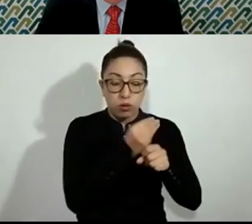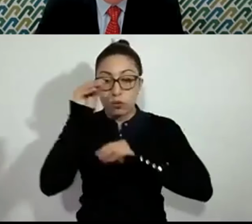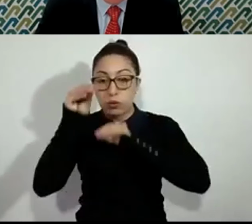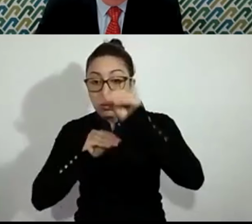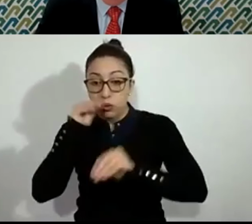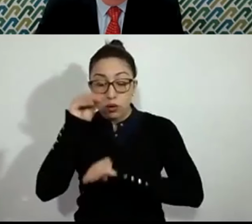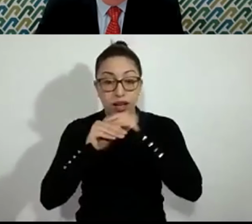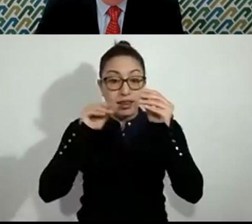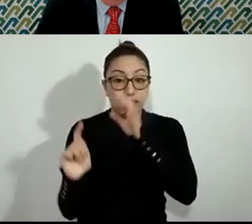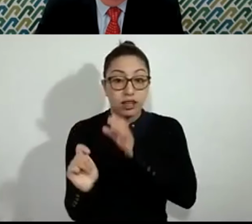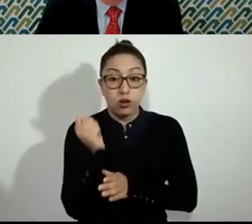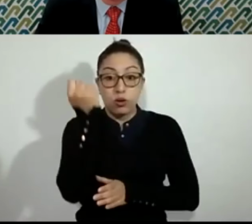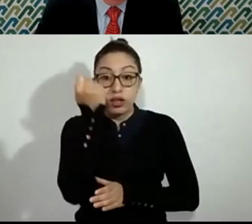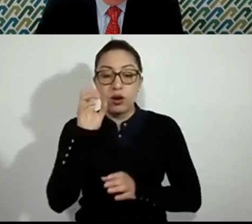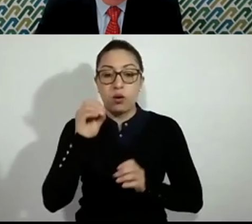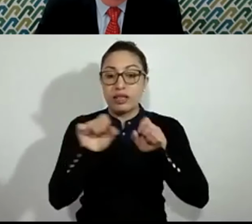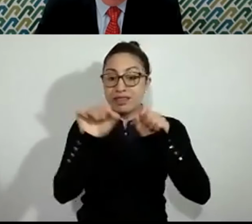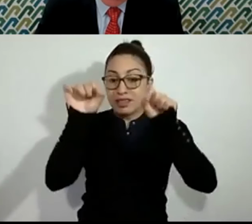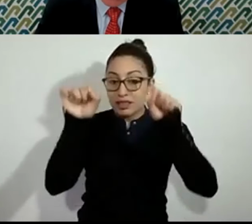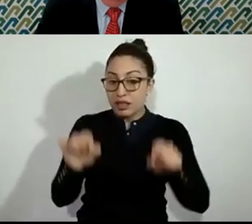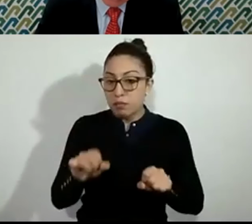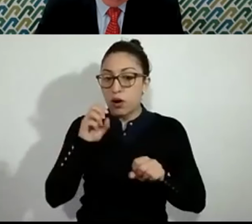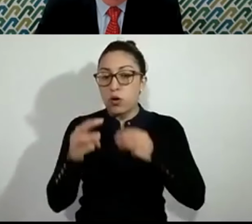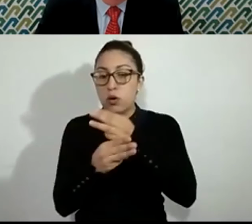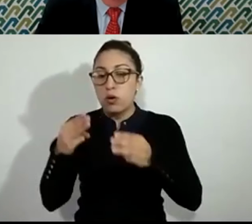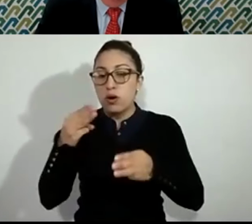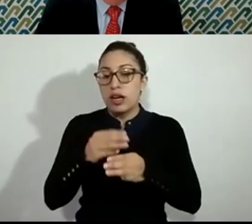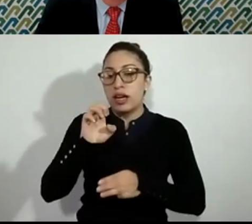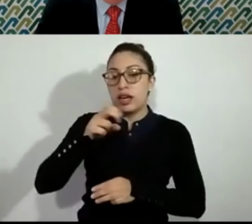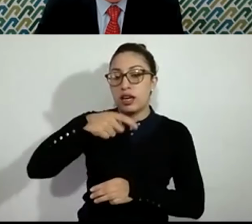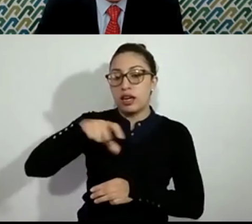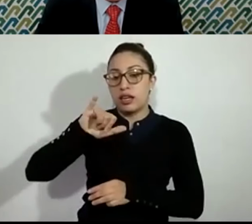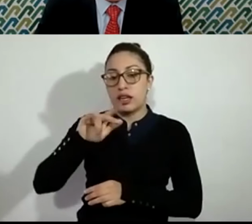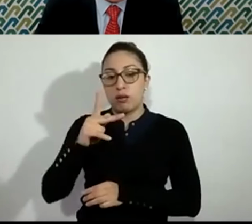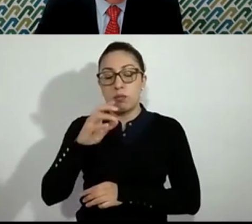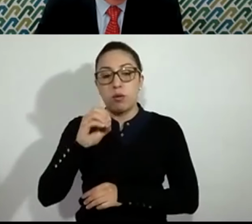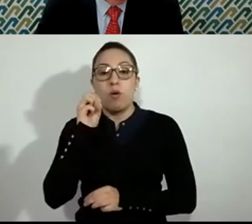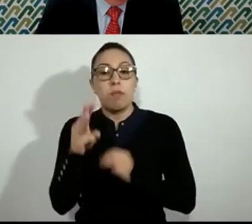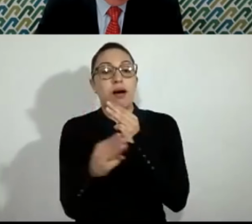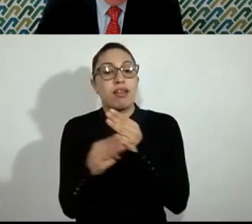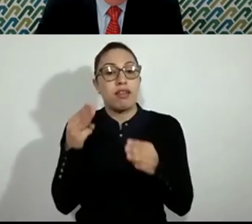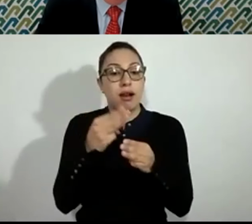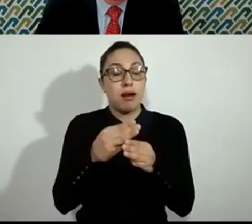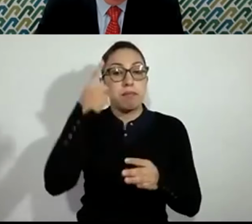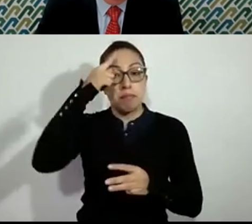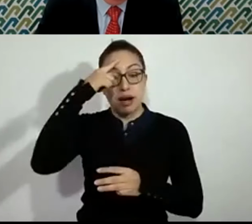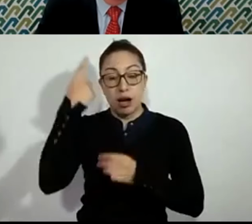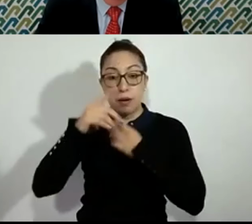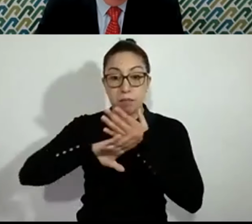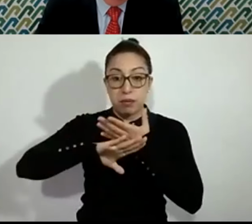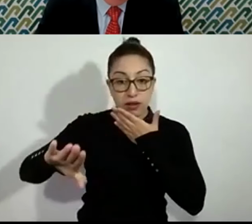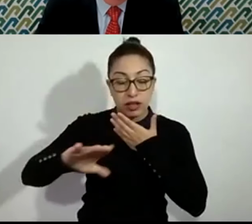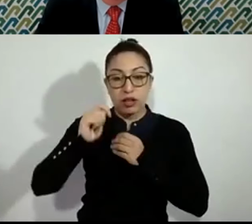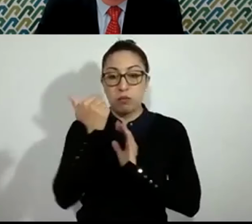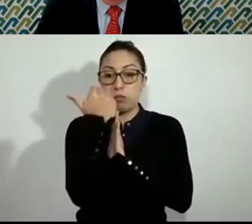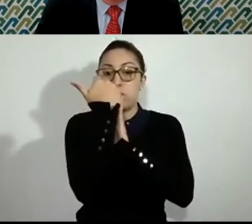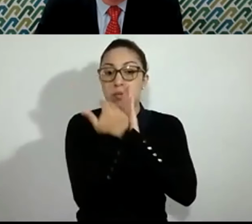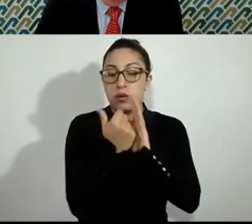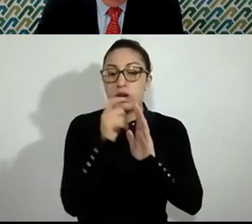tecnologías, sistemas, equipos y materiales para prevenir o reducir las emisiones